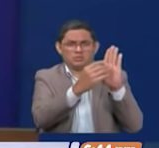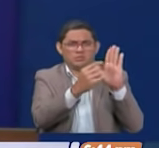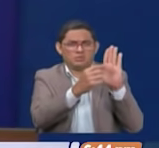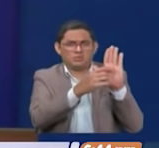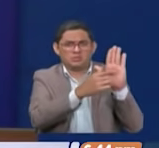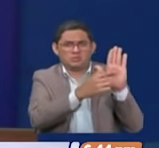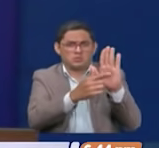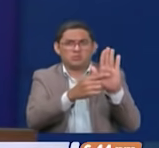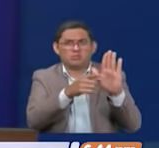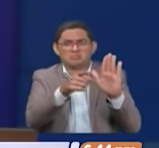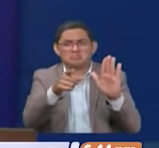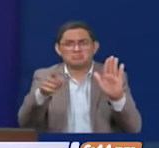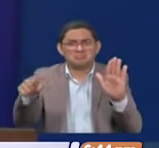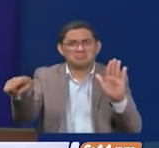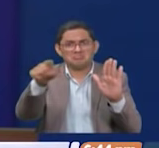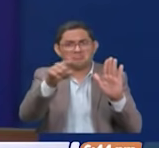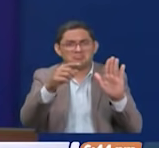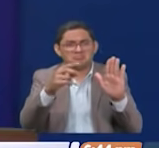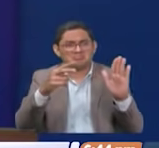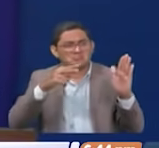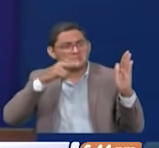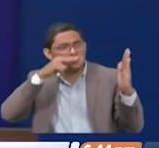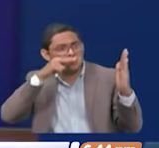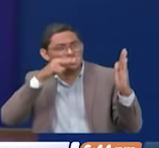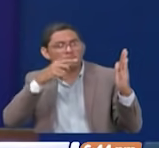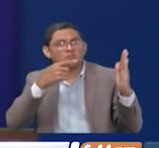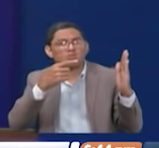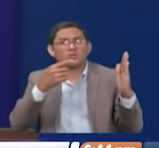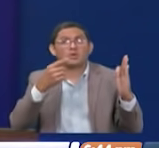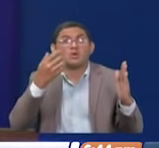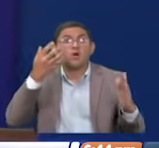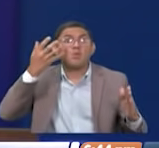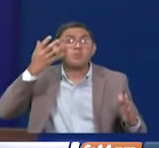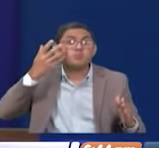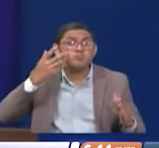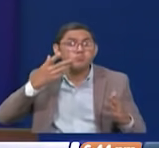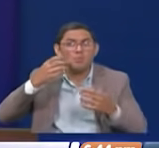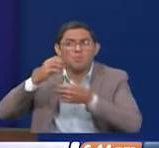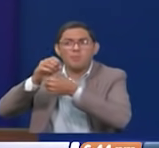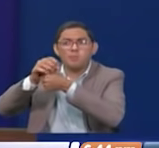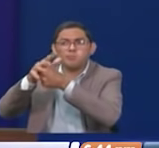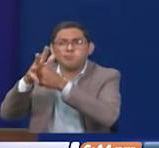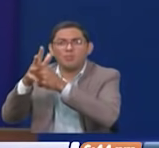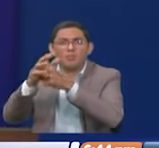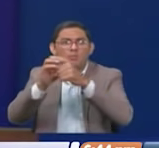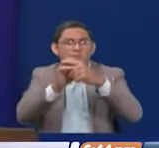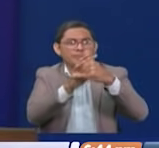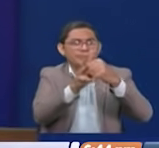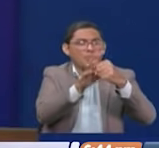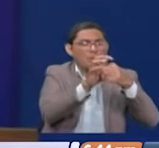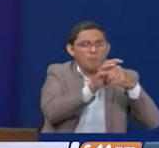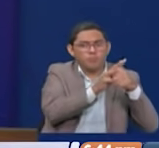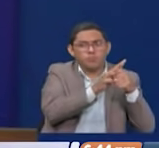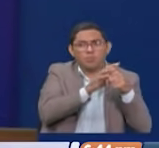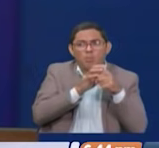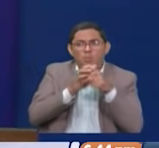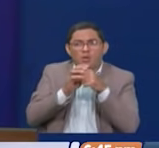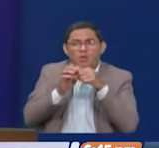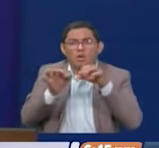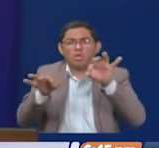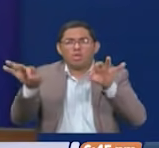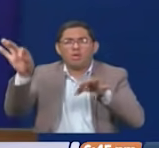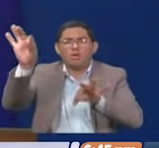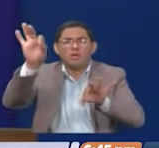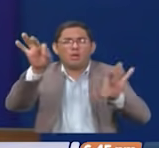y vamos a tener actualizaciones de como las variantes circulan en un periodo determinado de tiempo y este